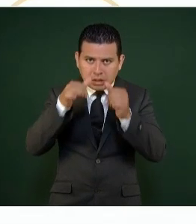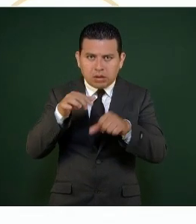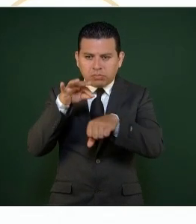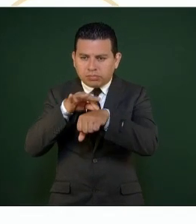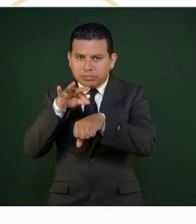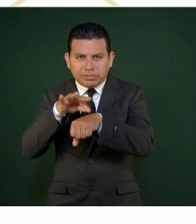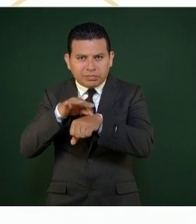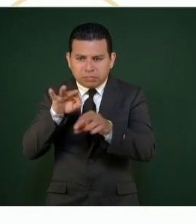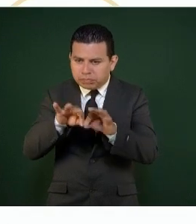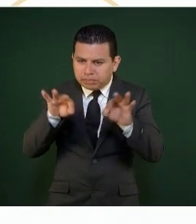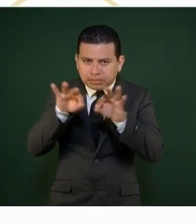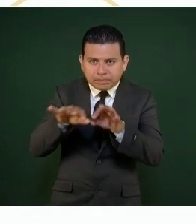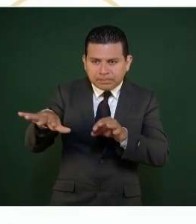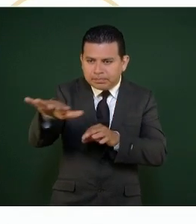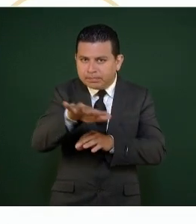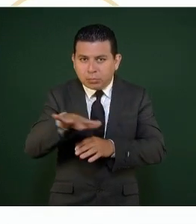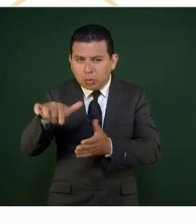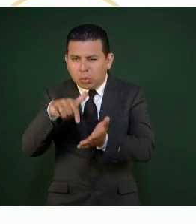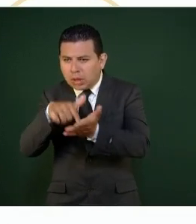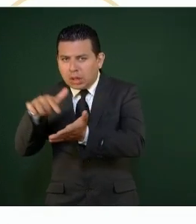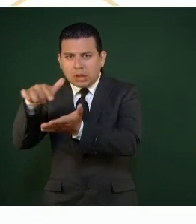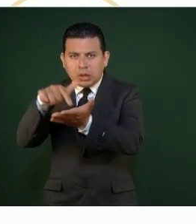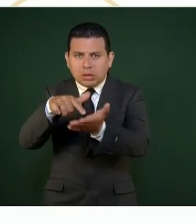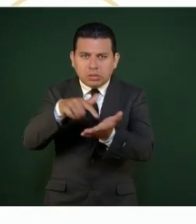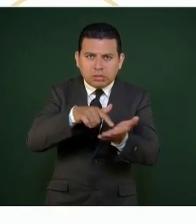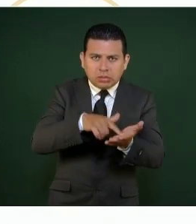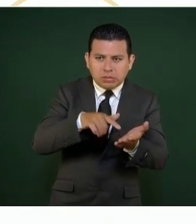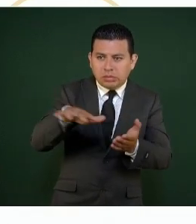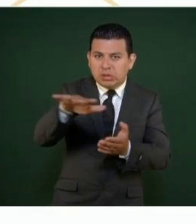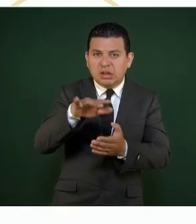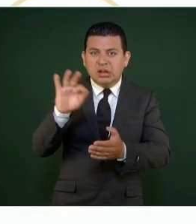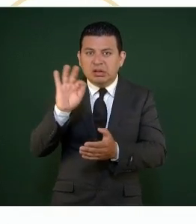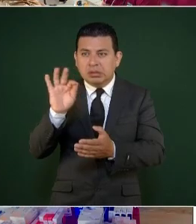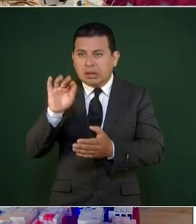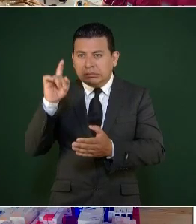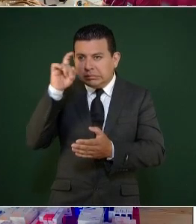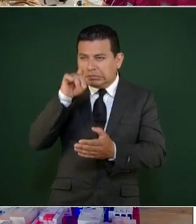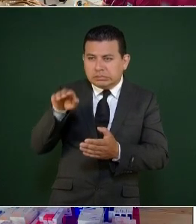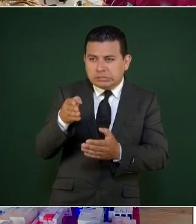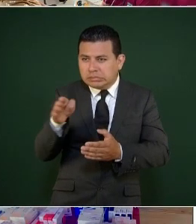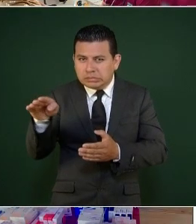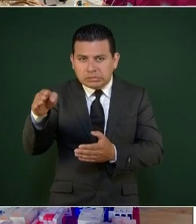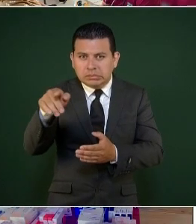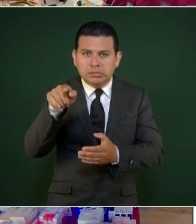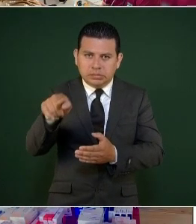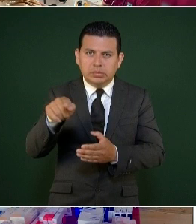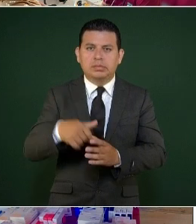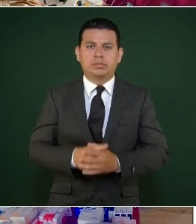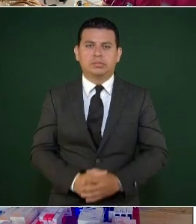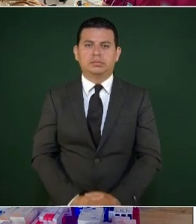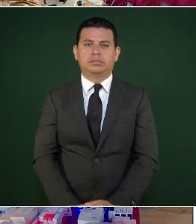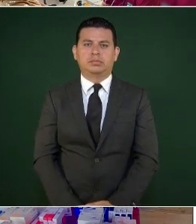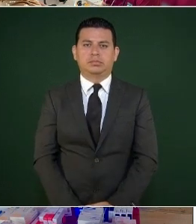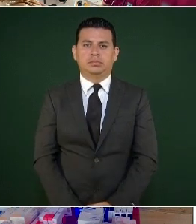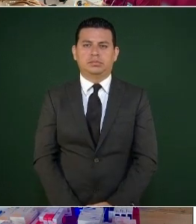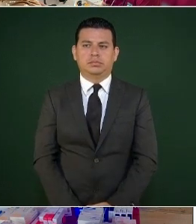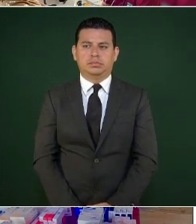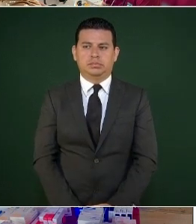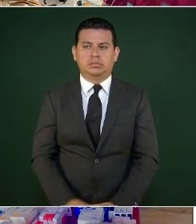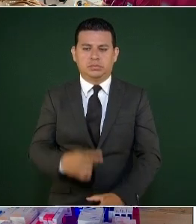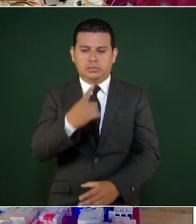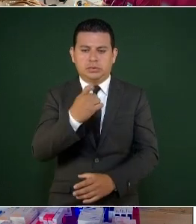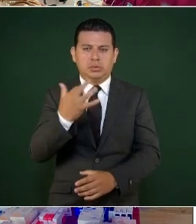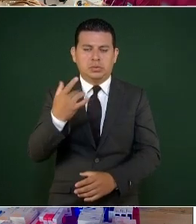médica de primer contacto en lugares de difícil acceso que han logrado atender a 157